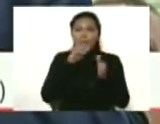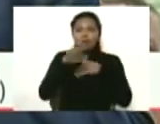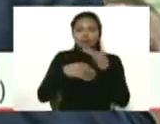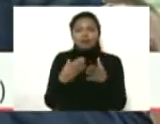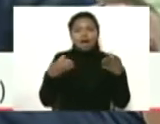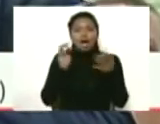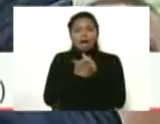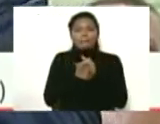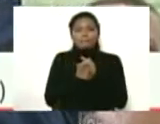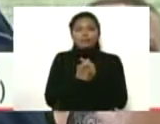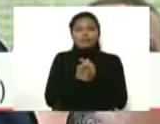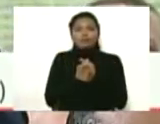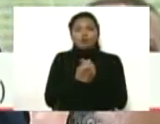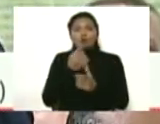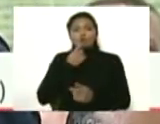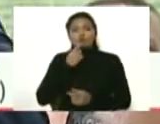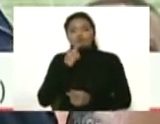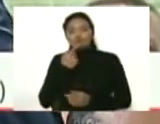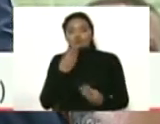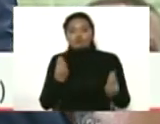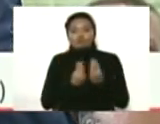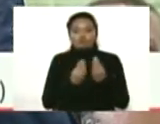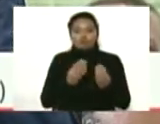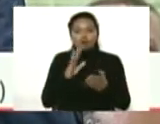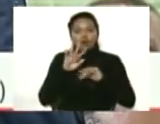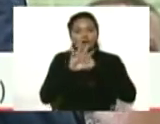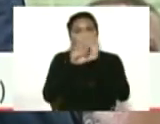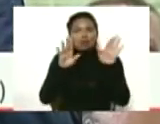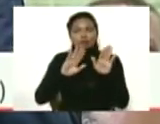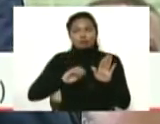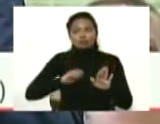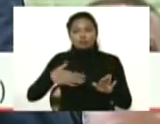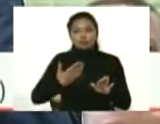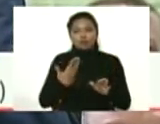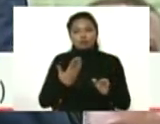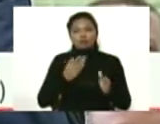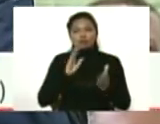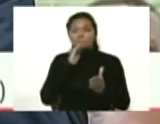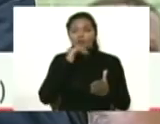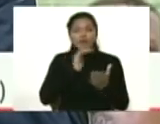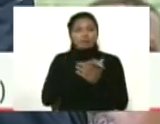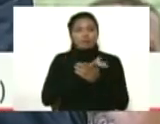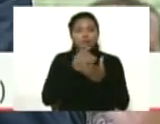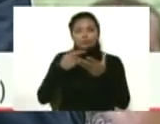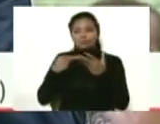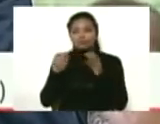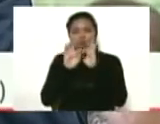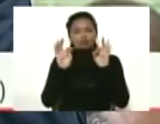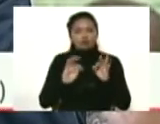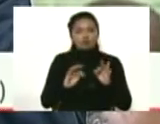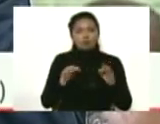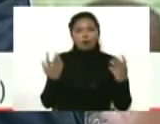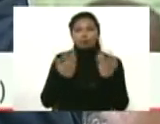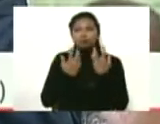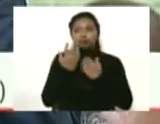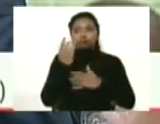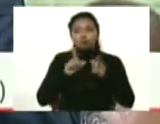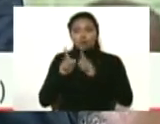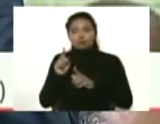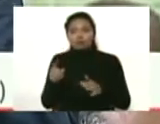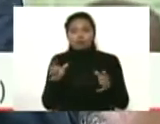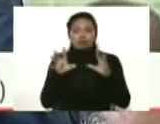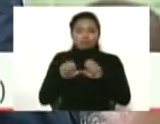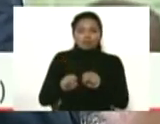mi compañero Vladimir Padrino López, la más probable posibilidad del enemigo. Existen dos tipos de conflictos que el